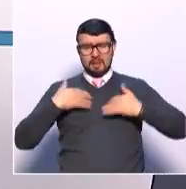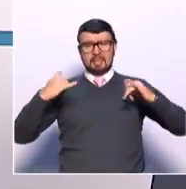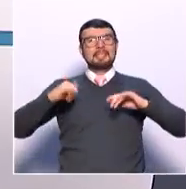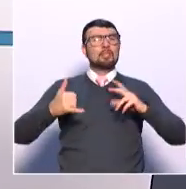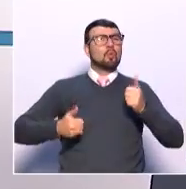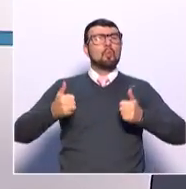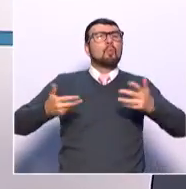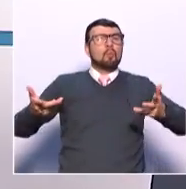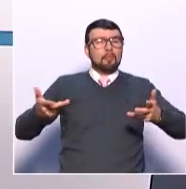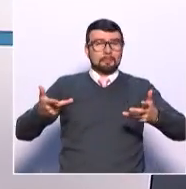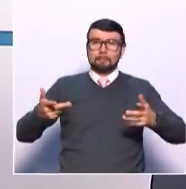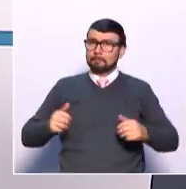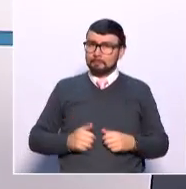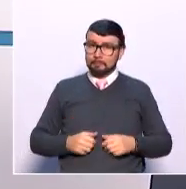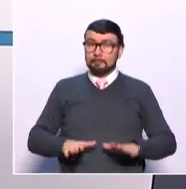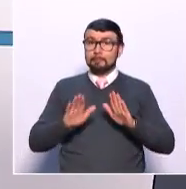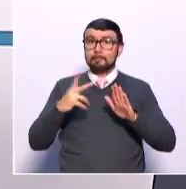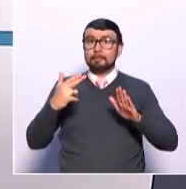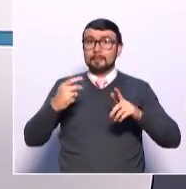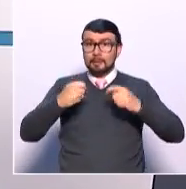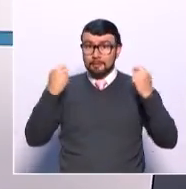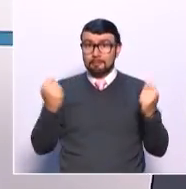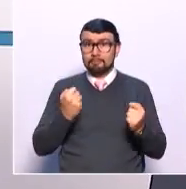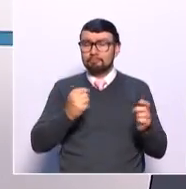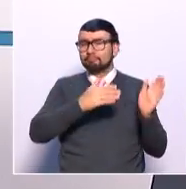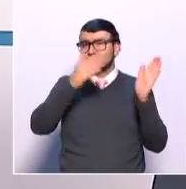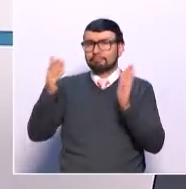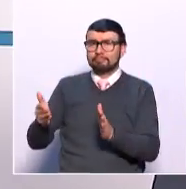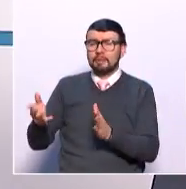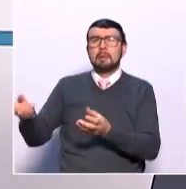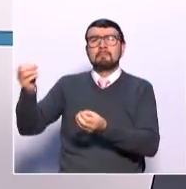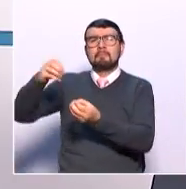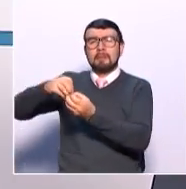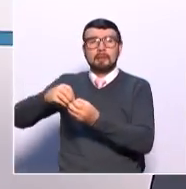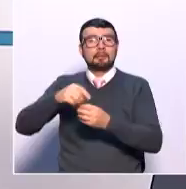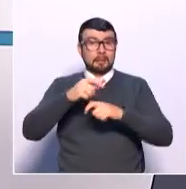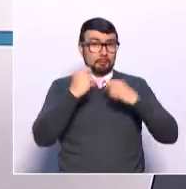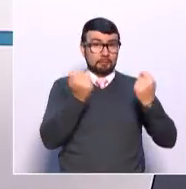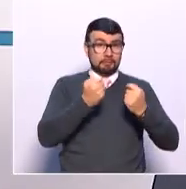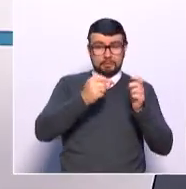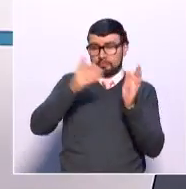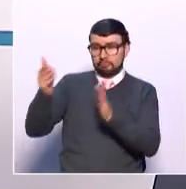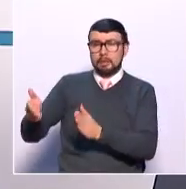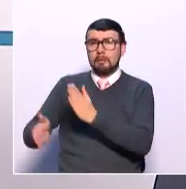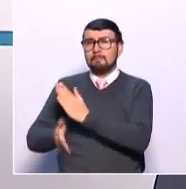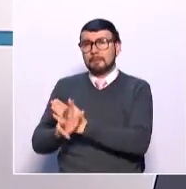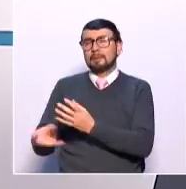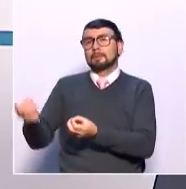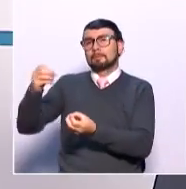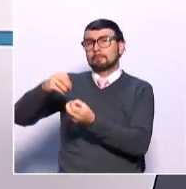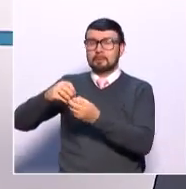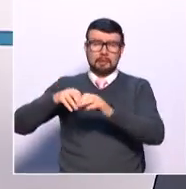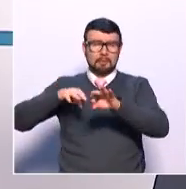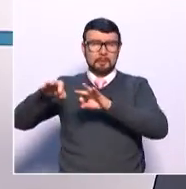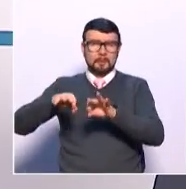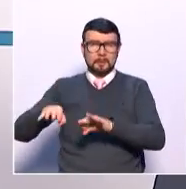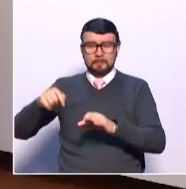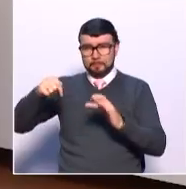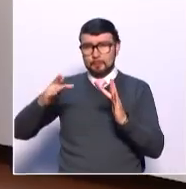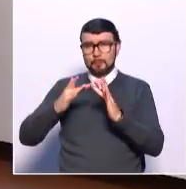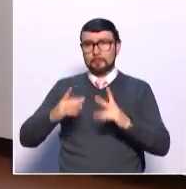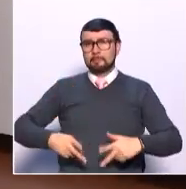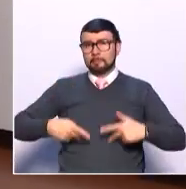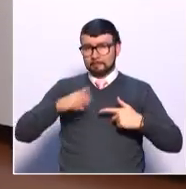corto de comerciales es momento de otros impactos comerciales bien importantes y ya regresamos con ustedes con más en conexión